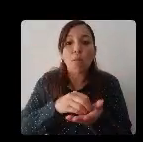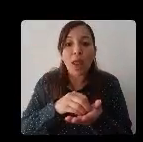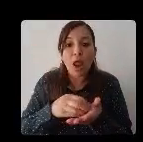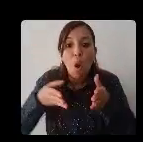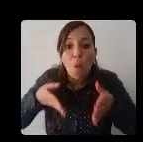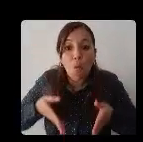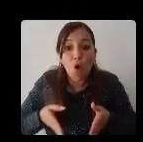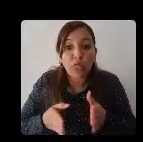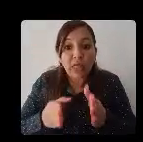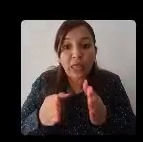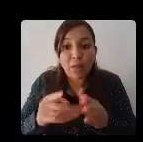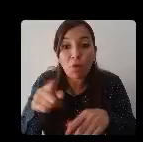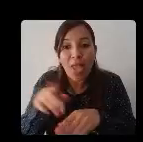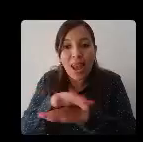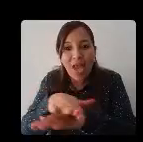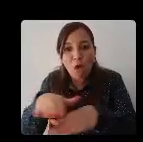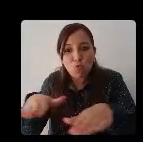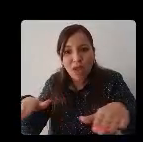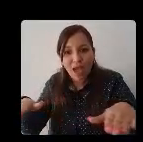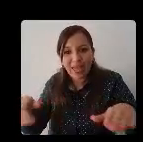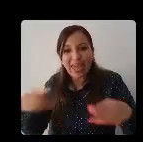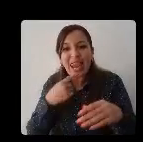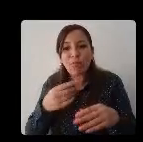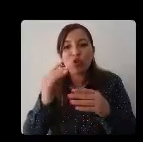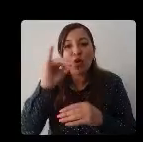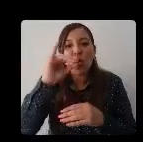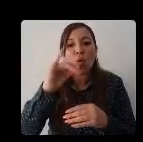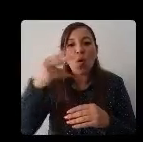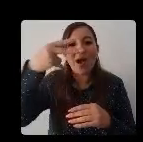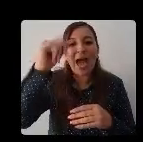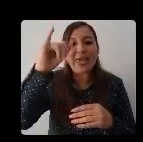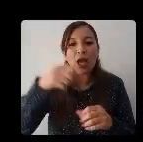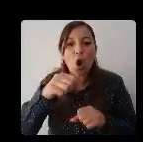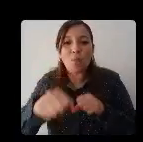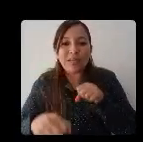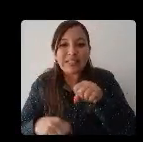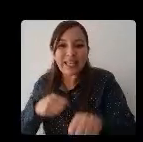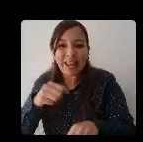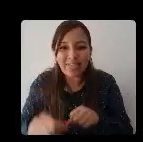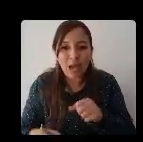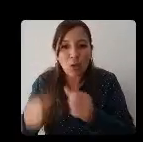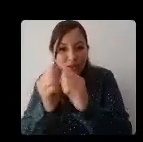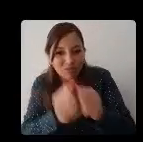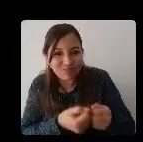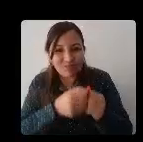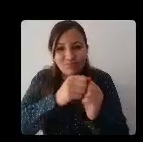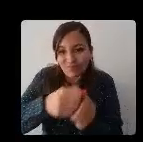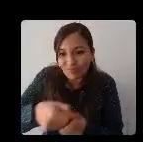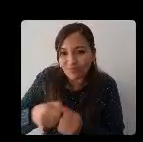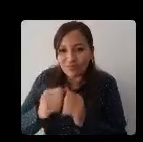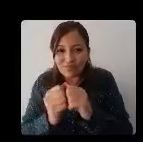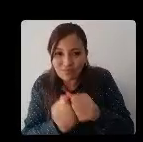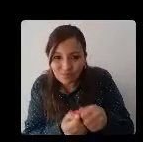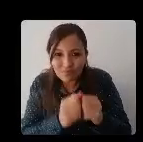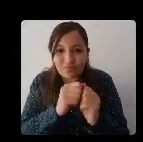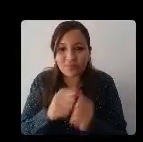algunos accesorios para el restaurante. Entonces, creo que ahorita en cuanto a equipamiento estamos muy bien, ¿no?